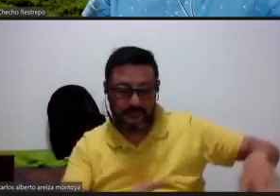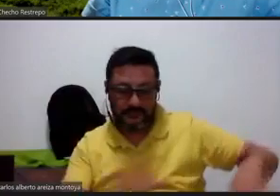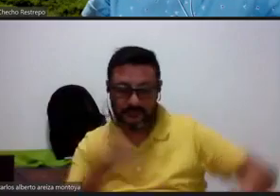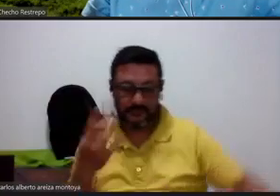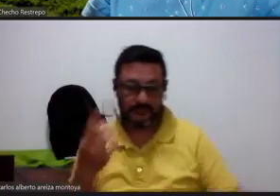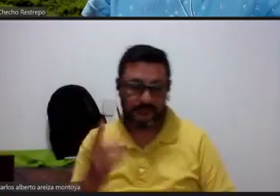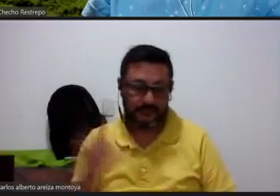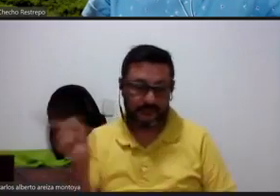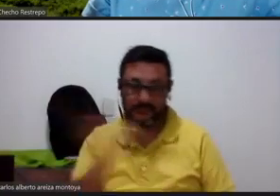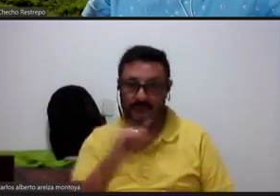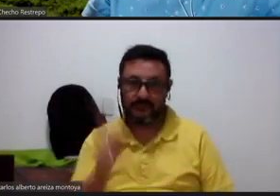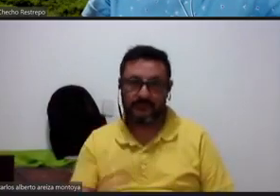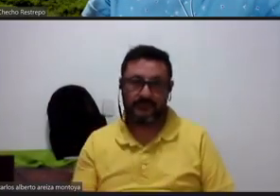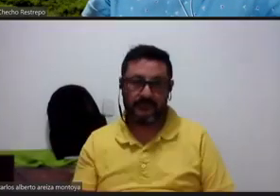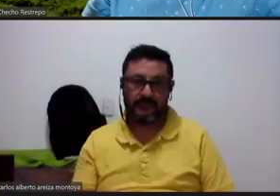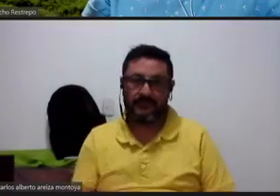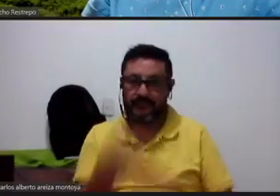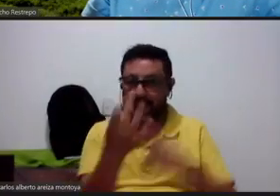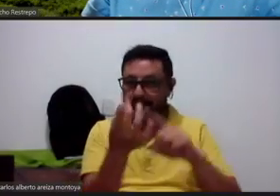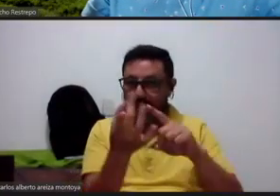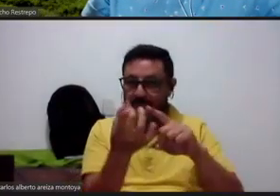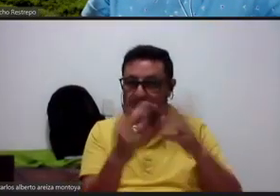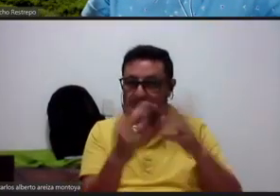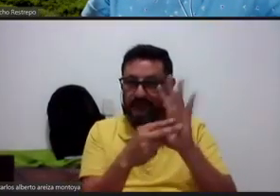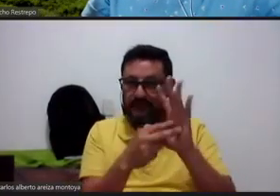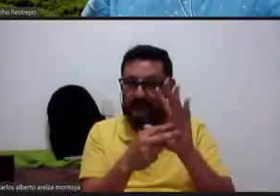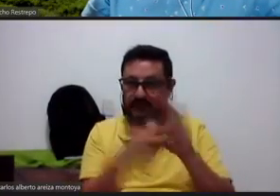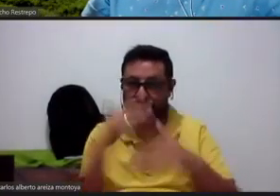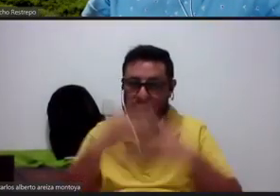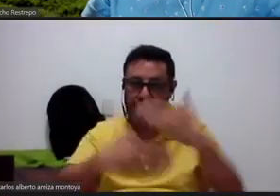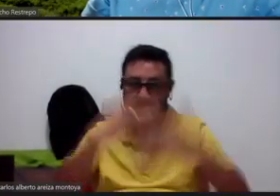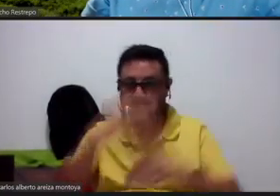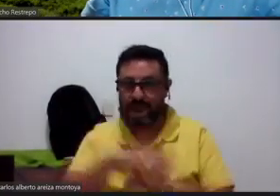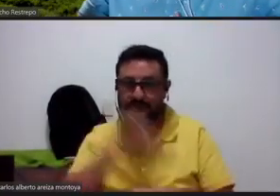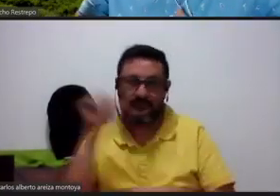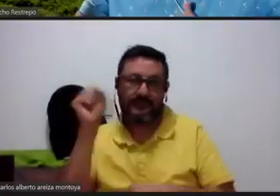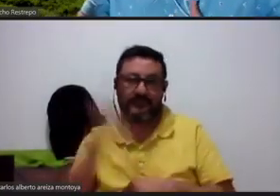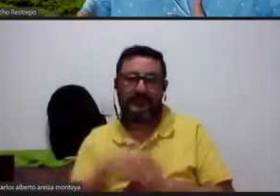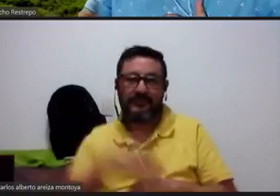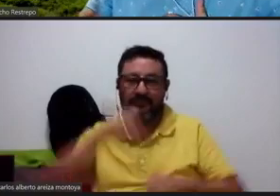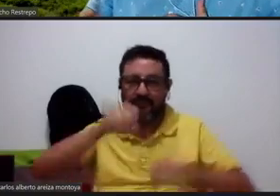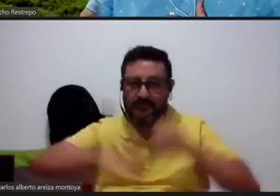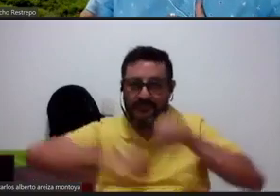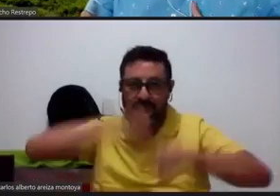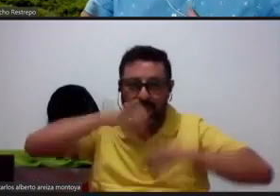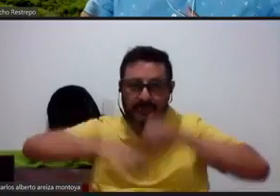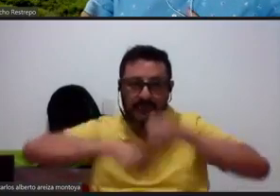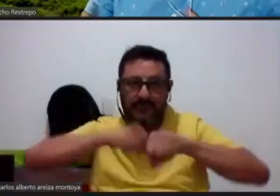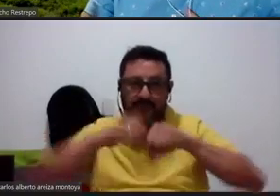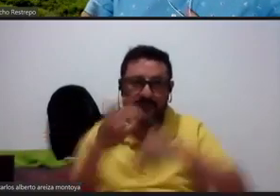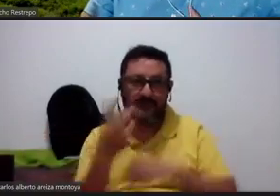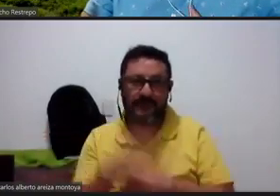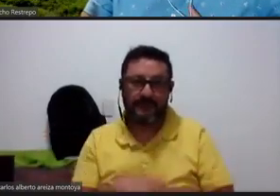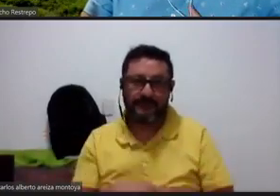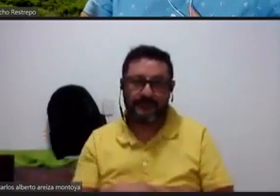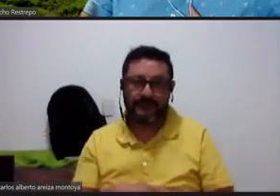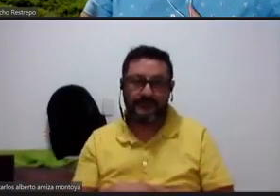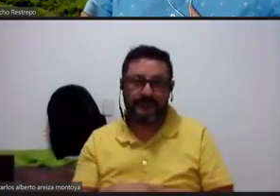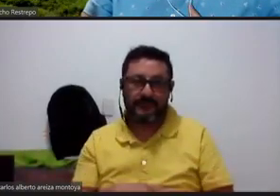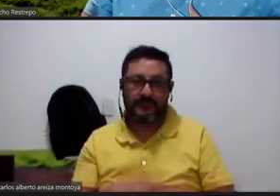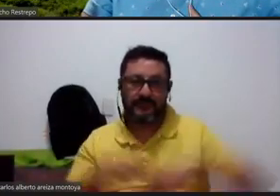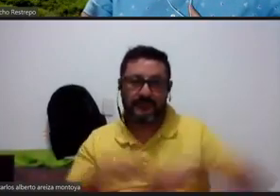el dolor hace parte del camino. Si uno se lo pregunta a cualquier ciclista, a todos se les revientan las piernas. Ellos dicen que